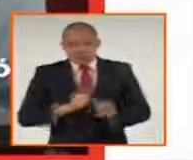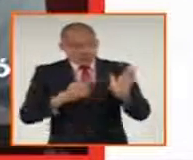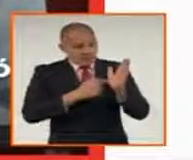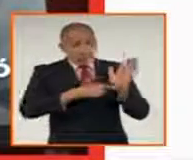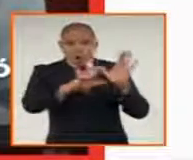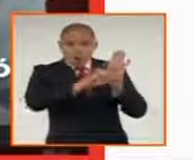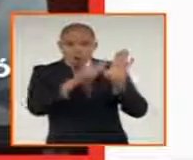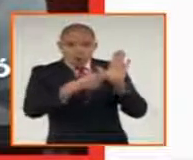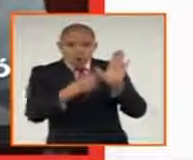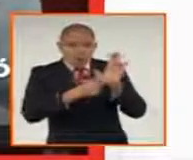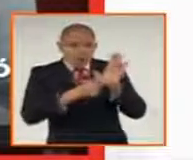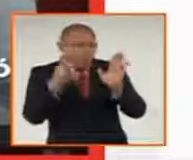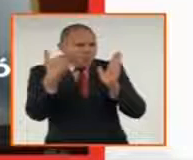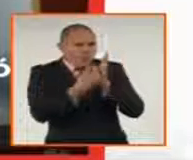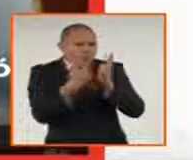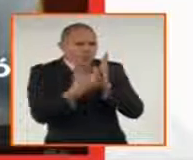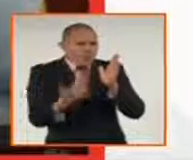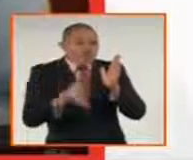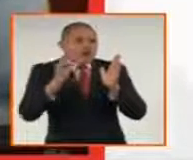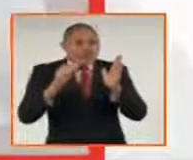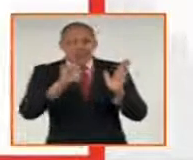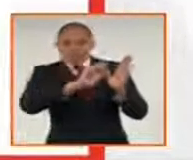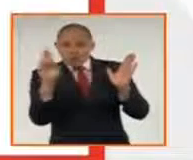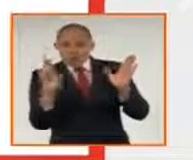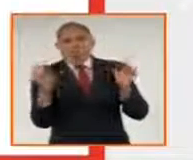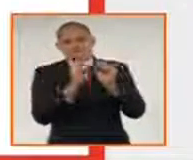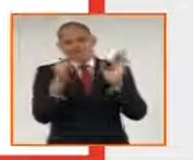leal al concepto de revolución.